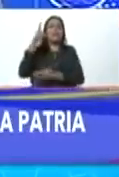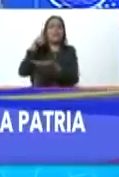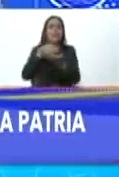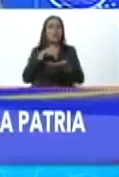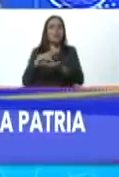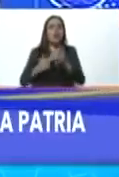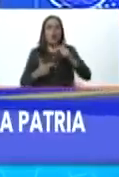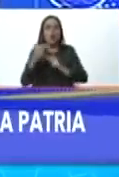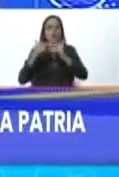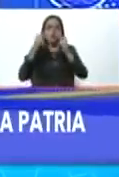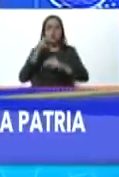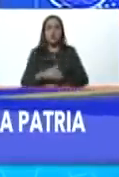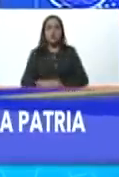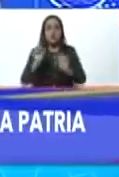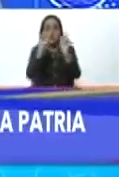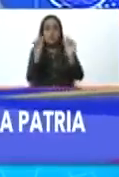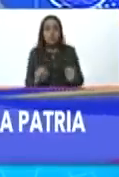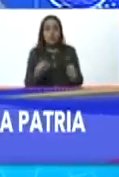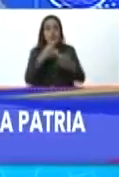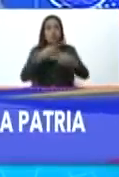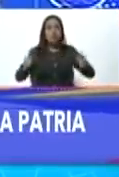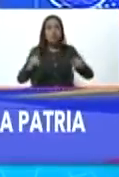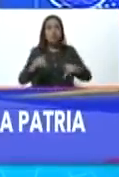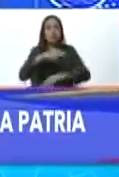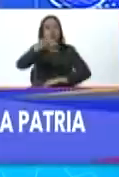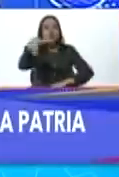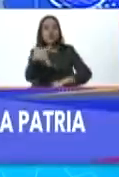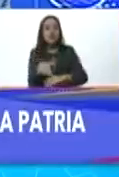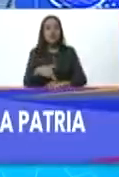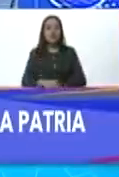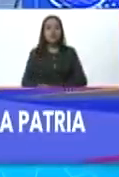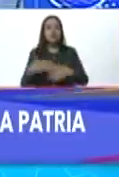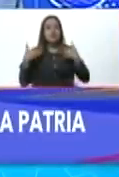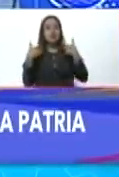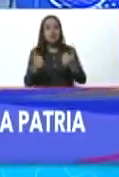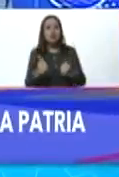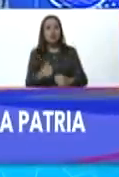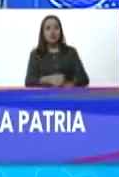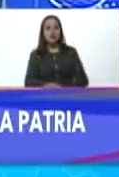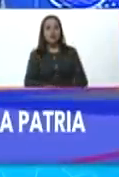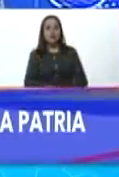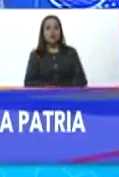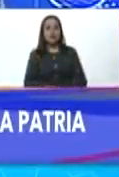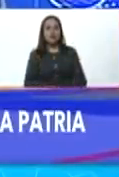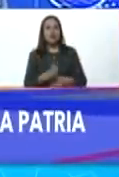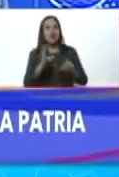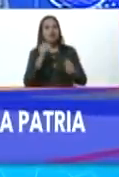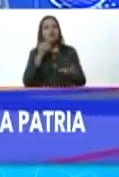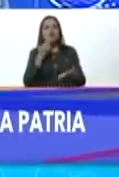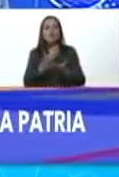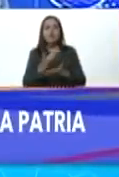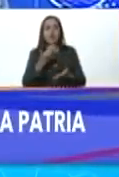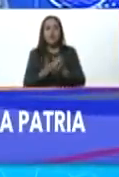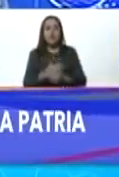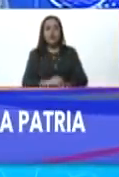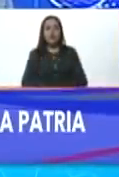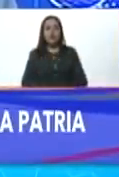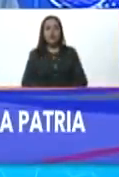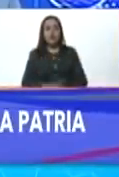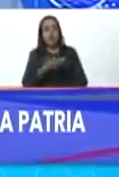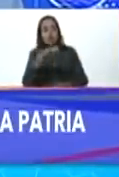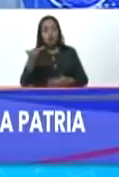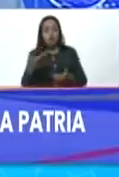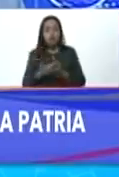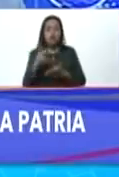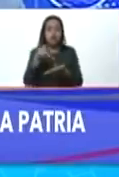la construcción del Sistema Público Nacional de Salud. Bueno, muchas gracias. Muchachas, muchachos,